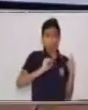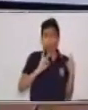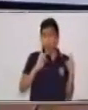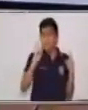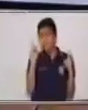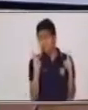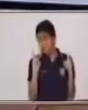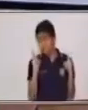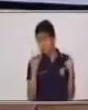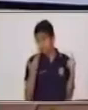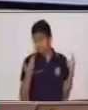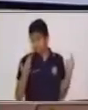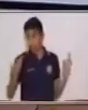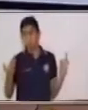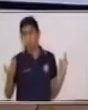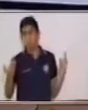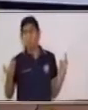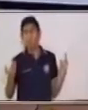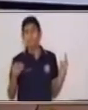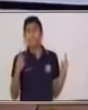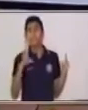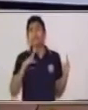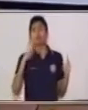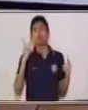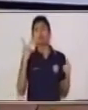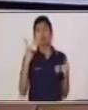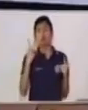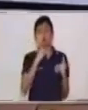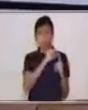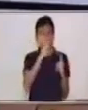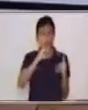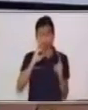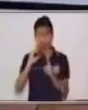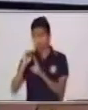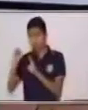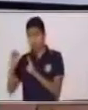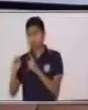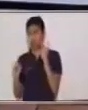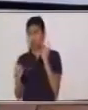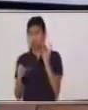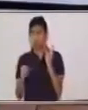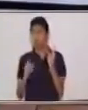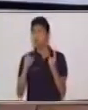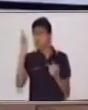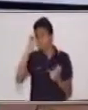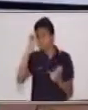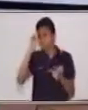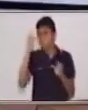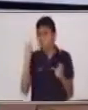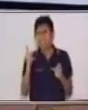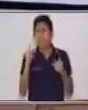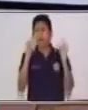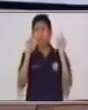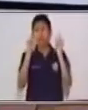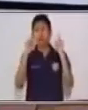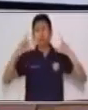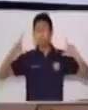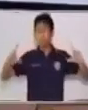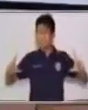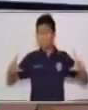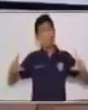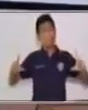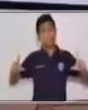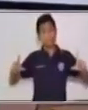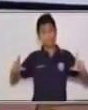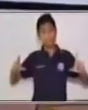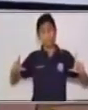segunda proposición. Muy bien. Recuerden encerrar en paréntesis las proposiciones,